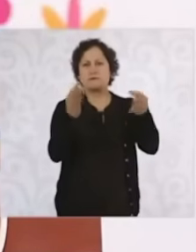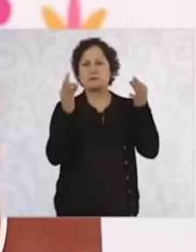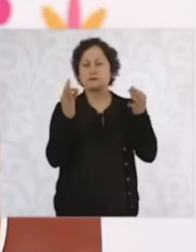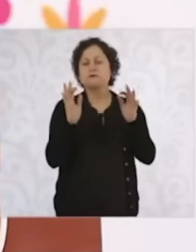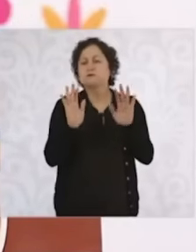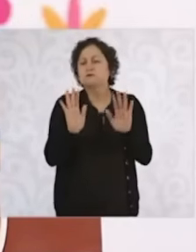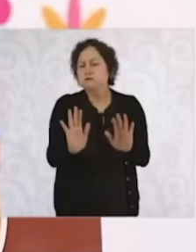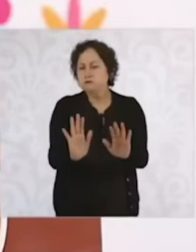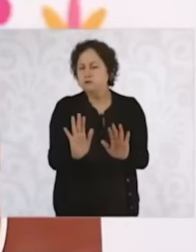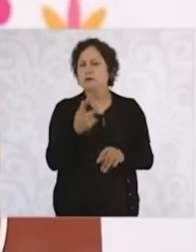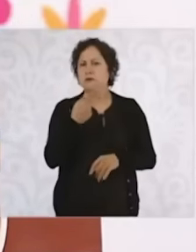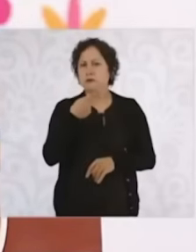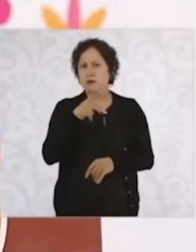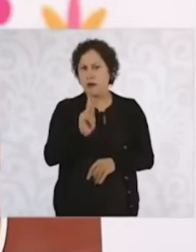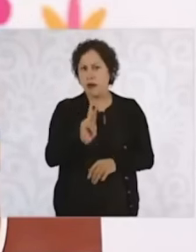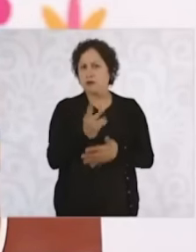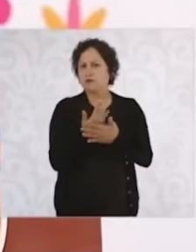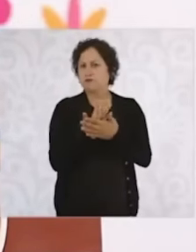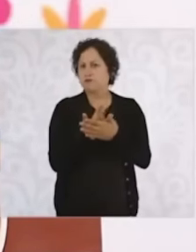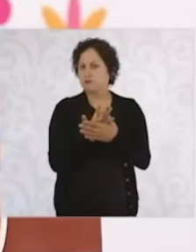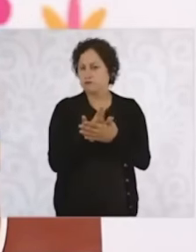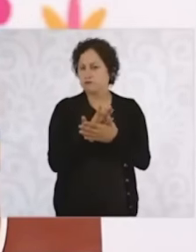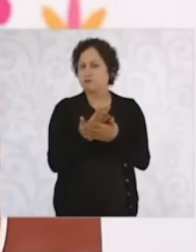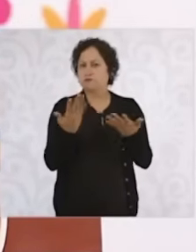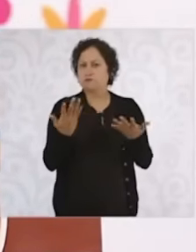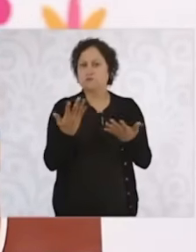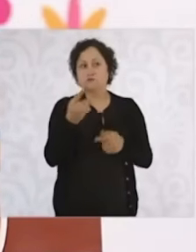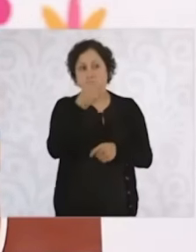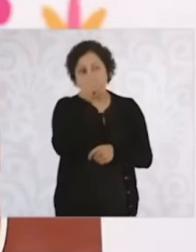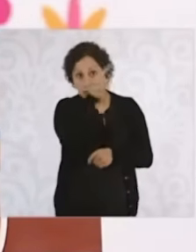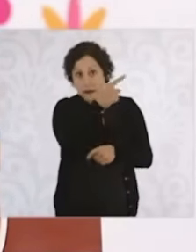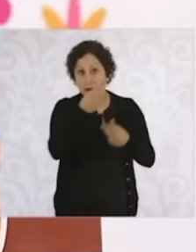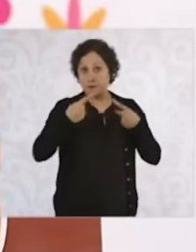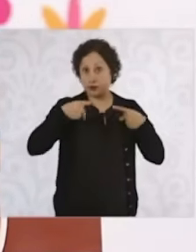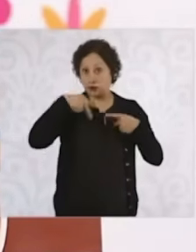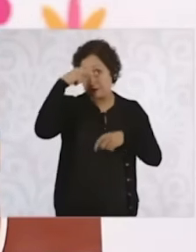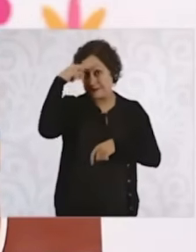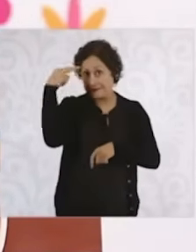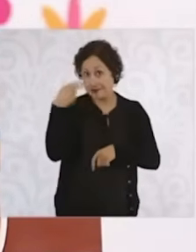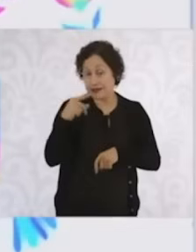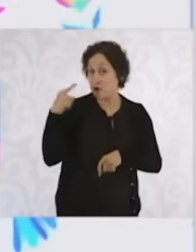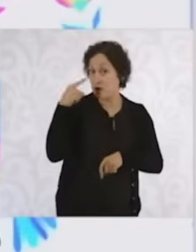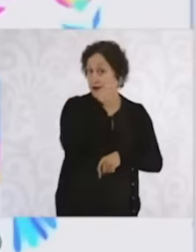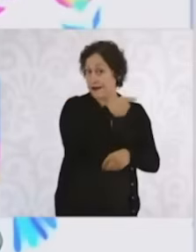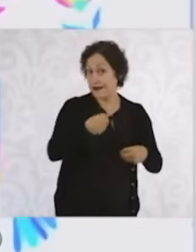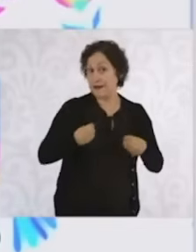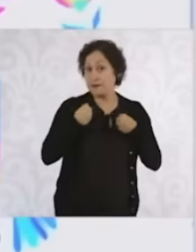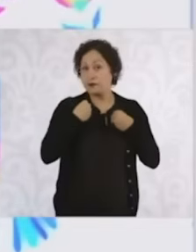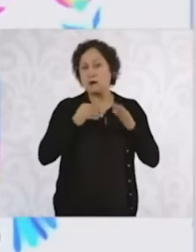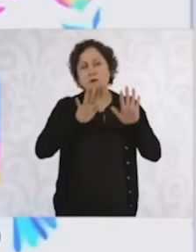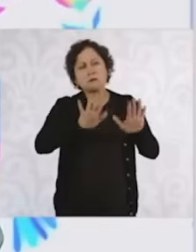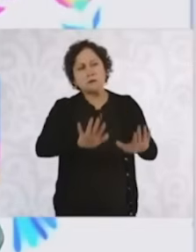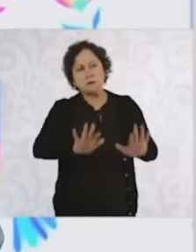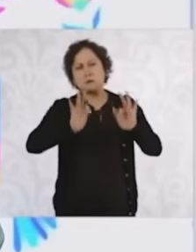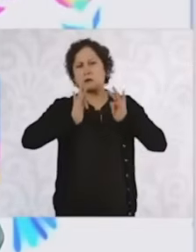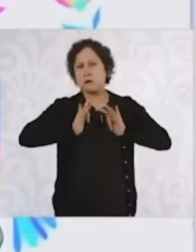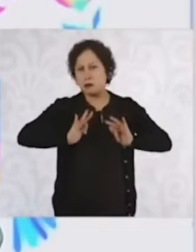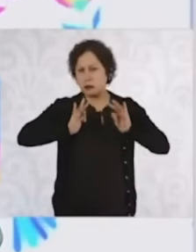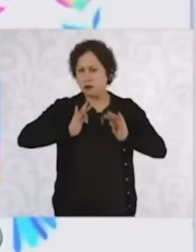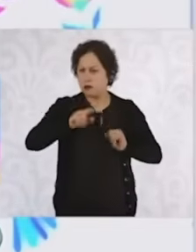preocupación a nuestros paisanos y paisanas a sus familiares que están